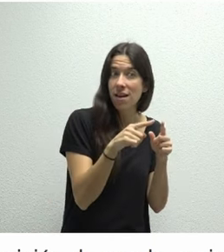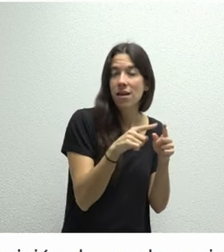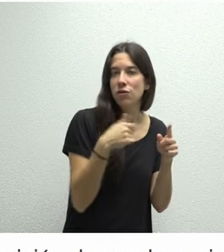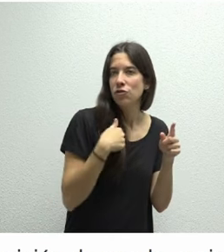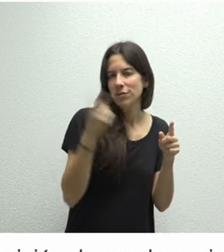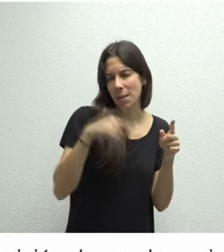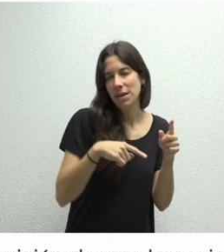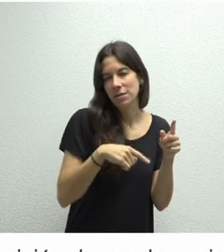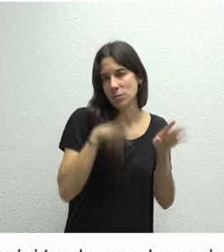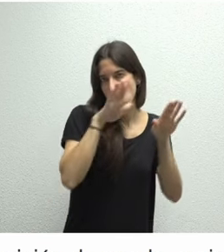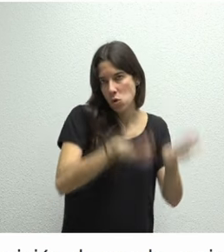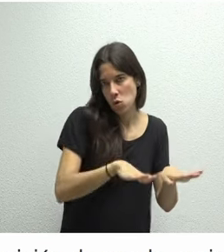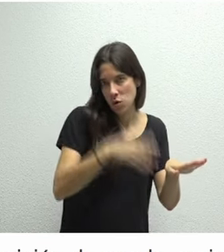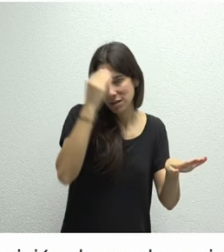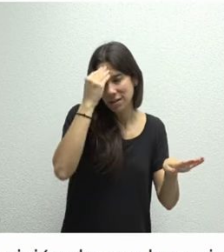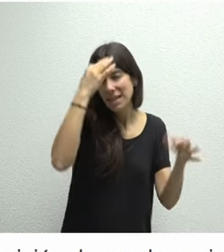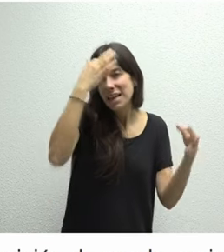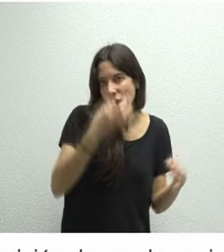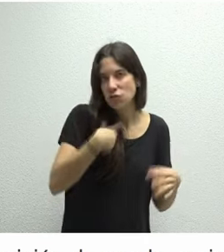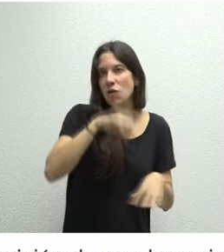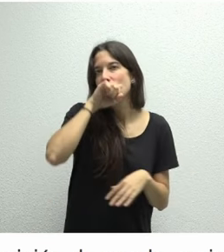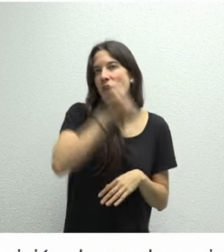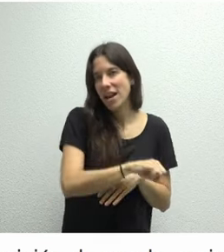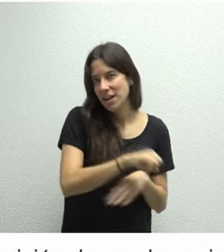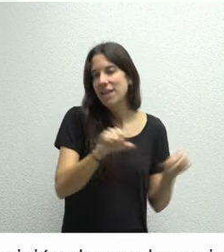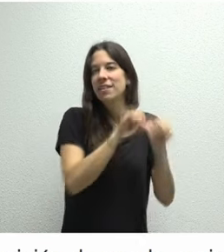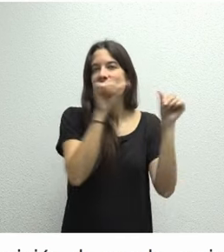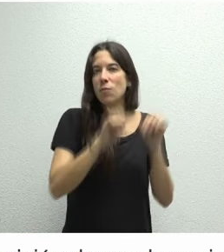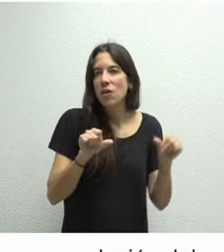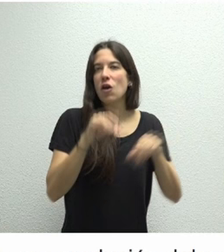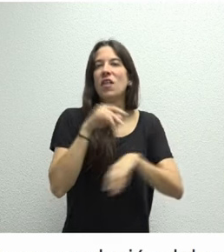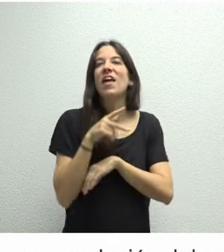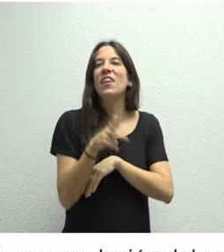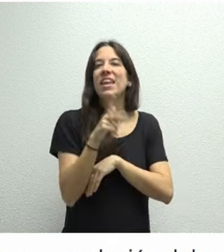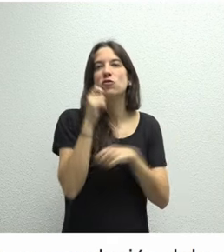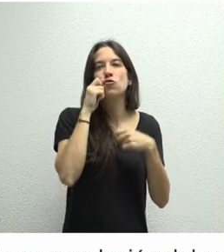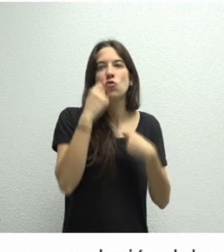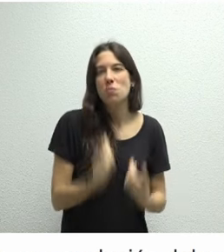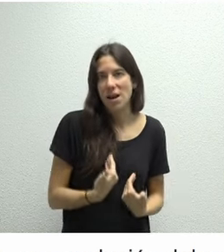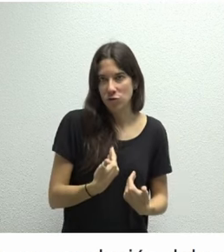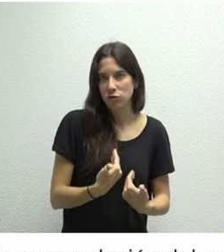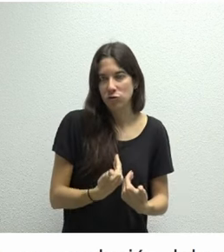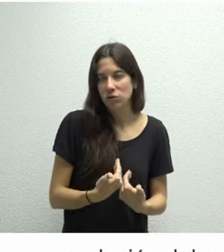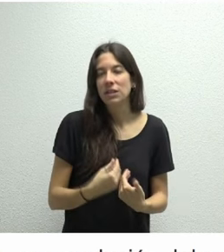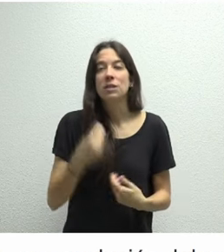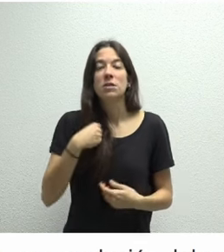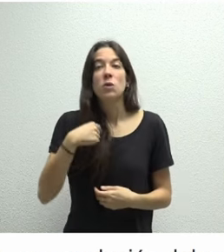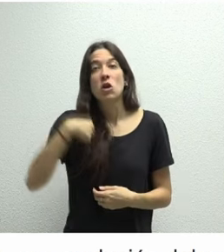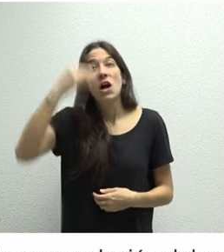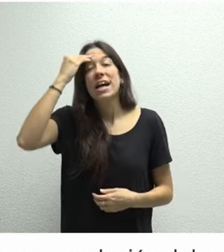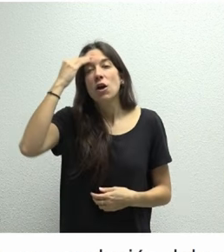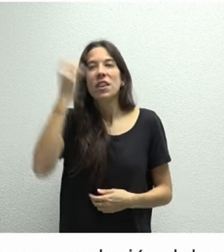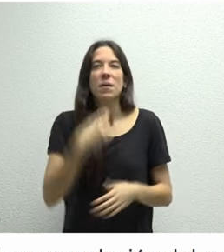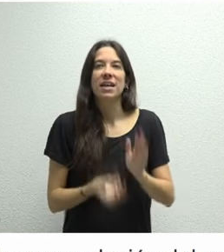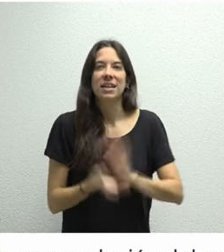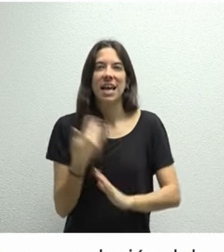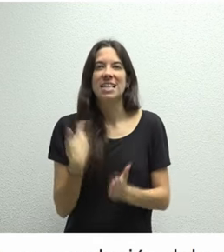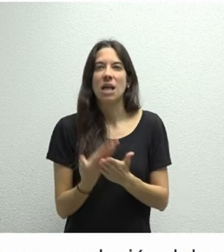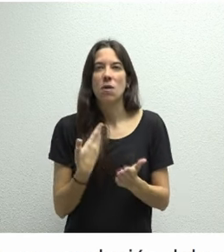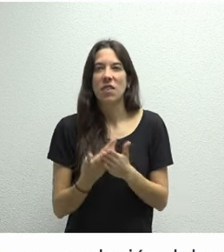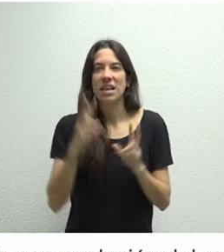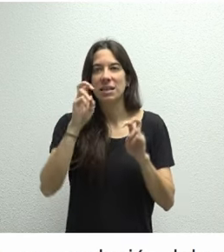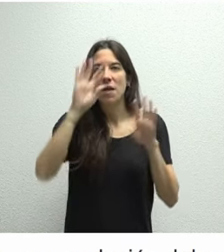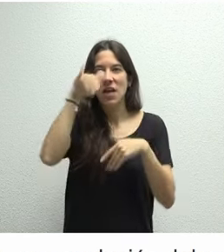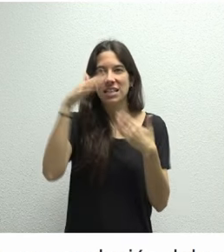partidario y y fan del modelo de Derechos Humanos que son lo que creo que hay que establecer en la asistencia